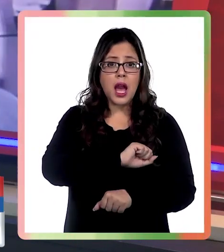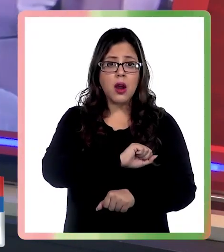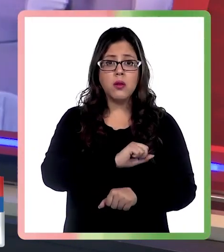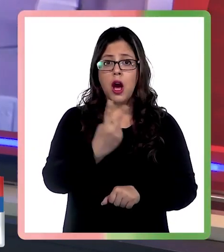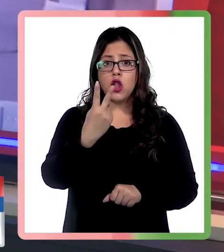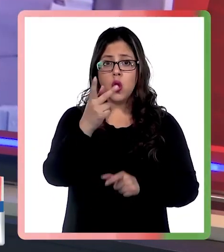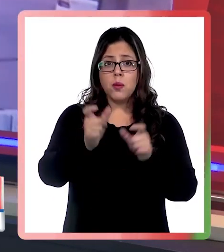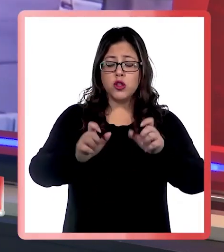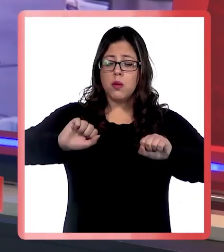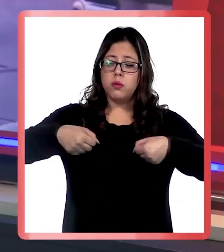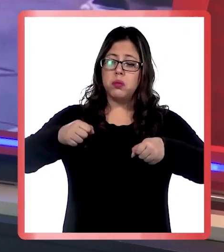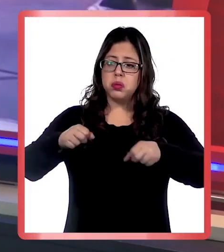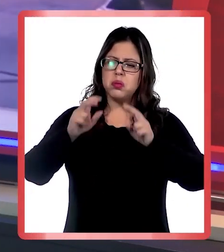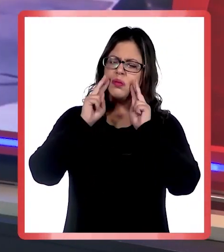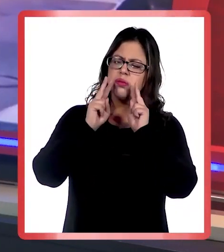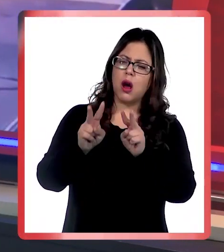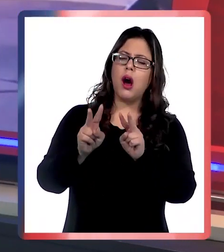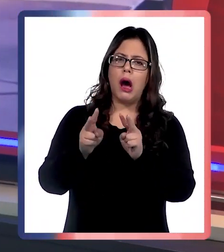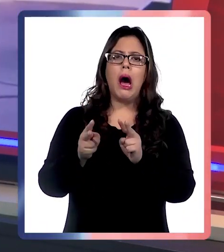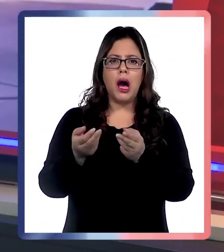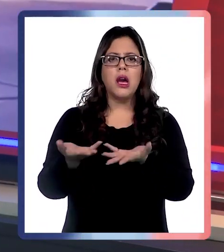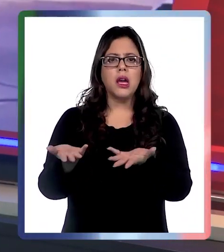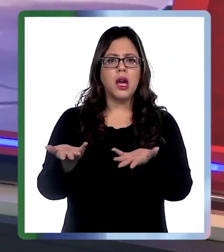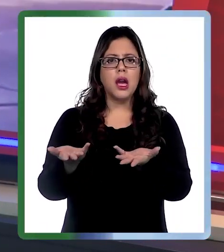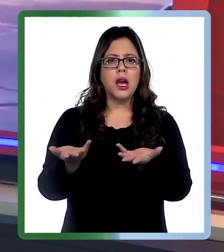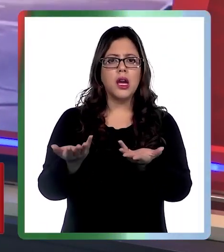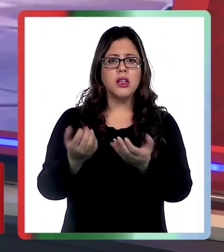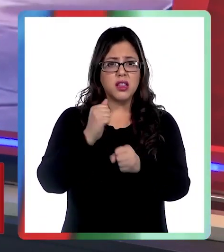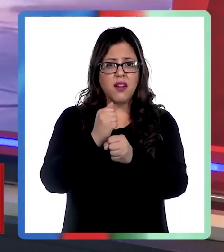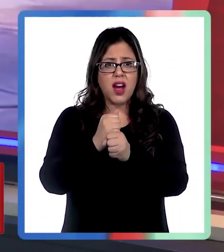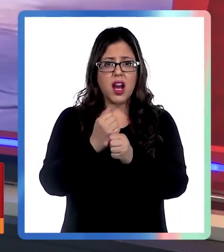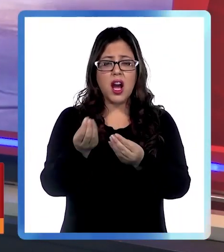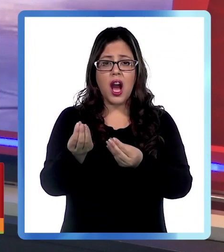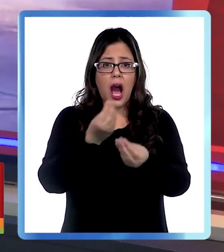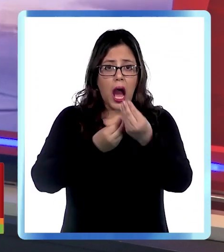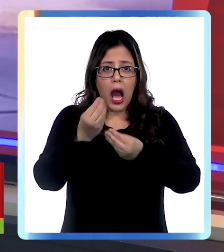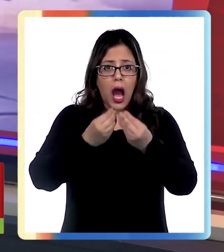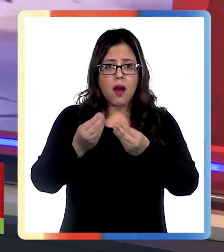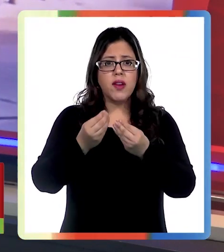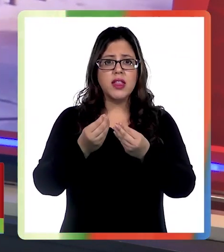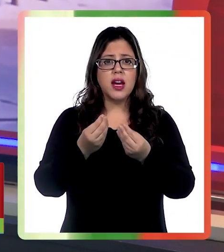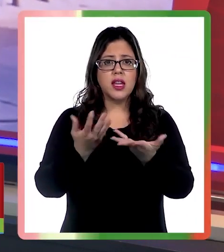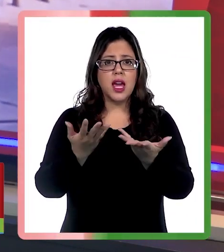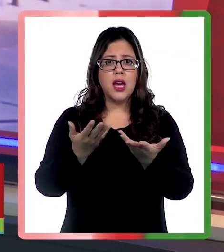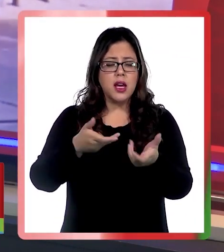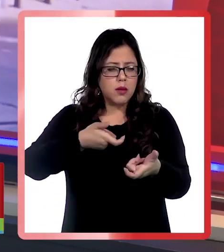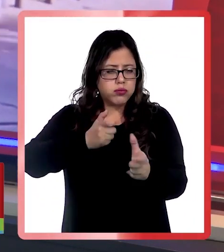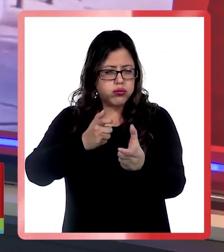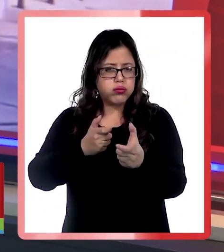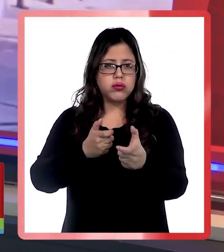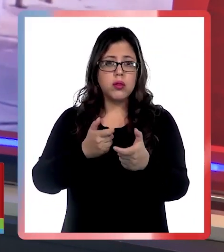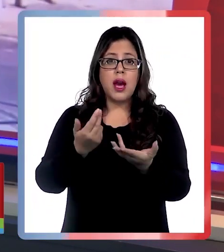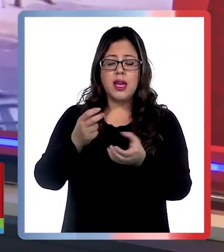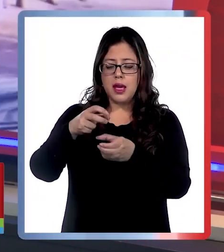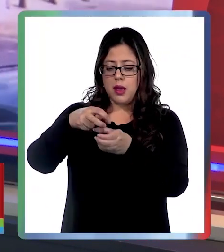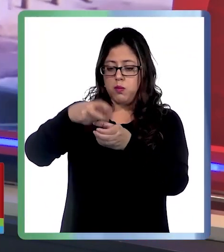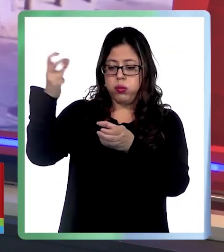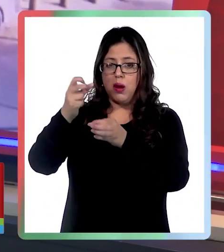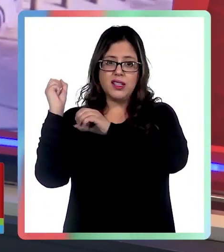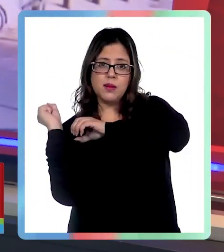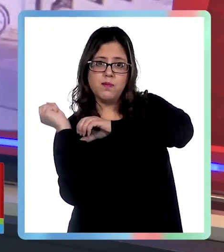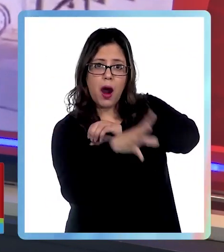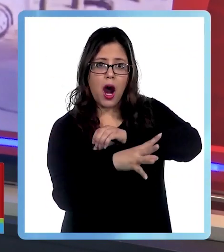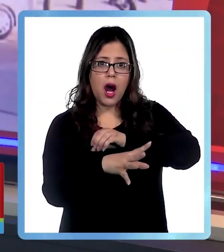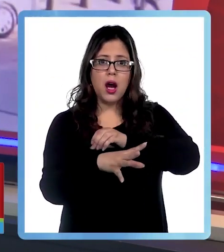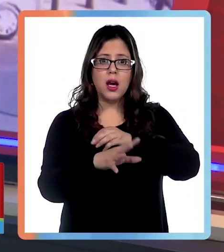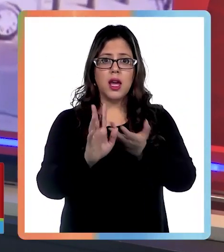Santiago a dos motoristas que parecían ser repartidores terminó con disparos los dos hombres lanzaron una granada a una pareja de carabineros